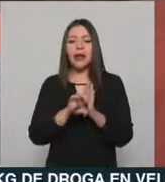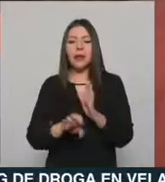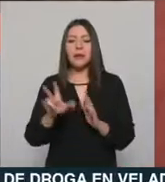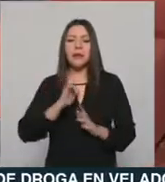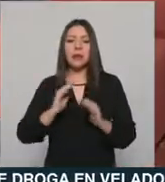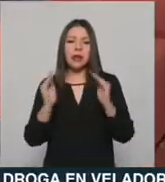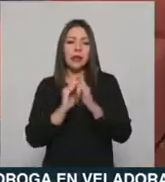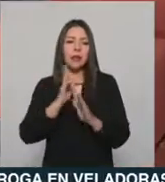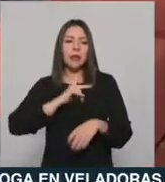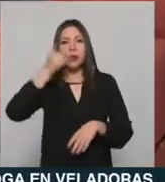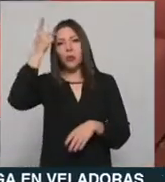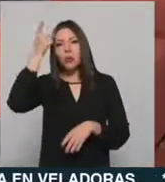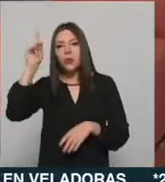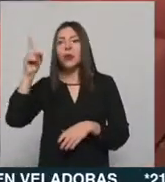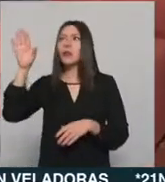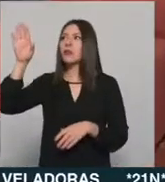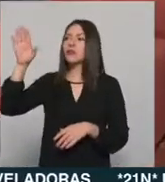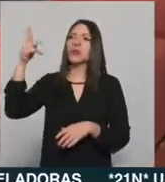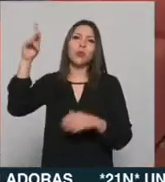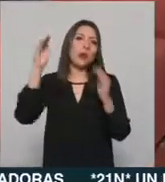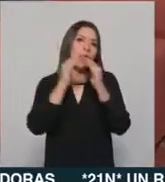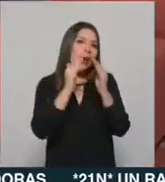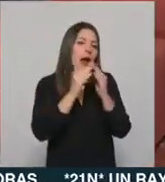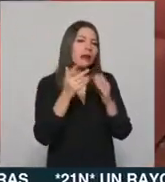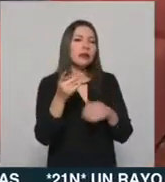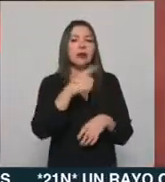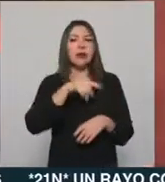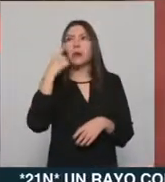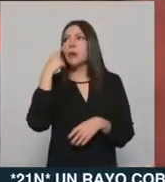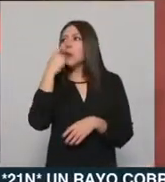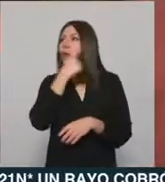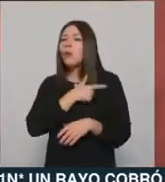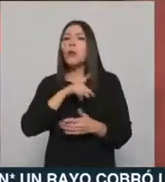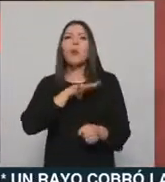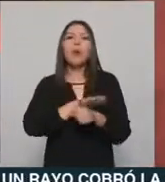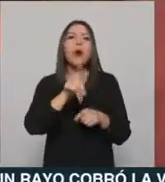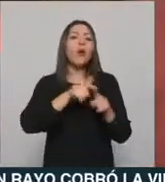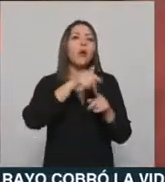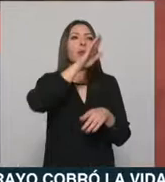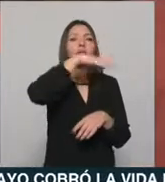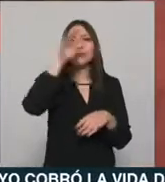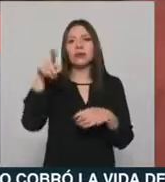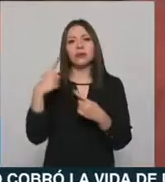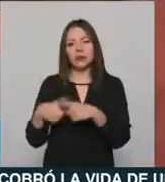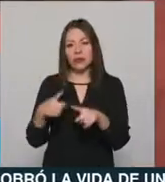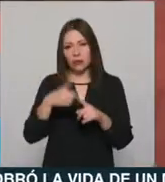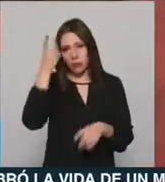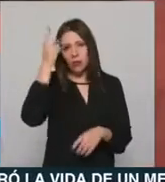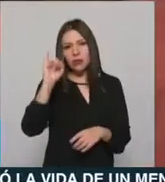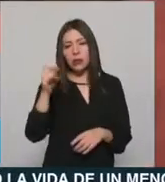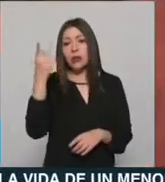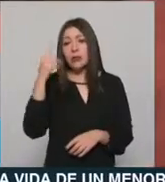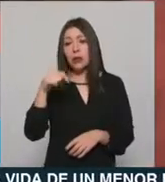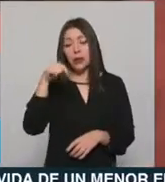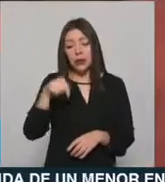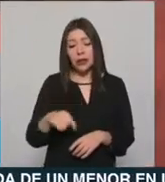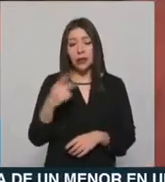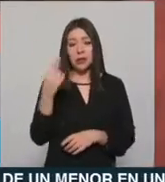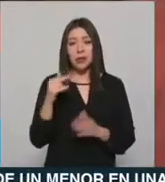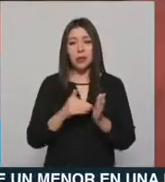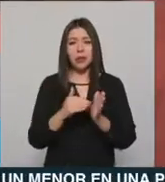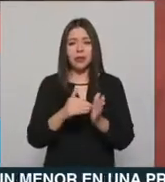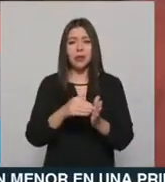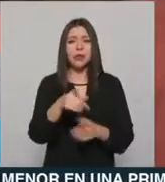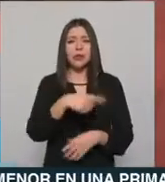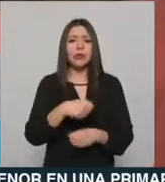mi casa, yo escojo de qué color pintar la pared. Eso justifica que el 63% de los niños y niñas en este país, casi 25 millones, reporten haber